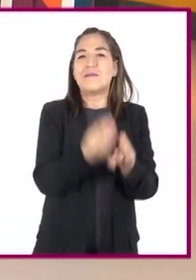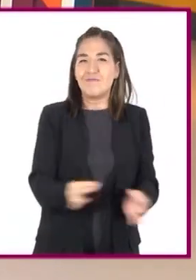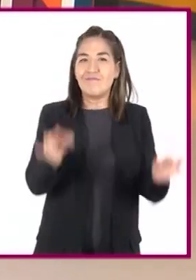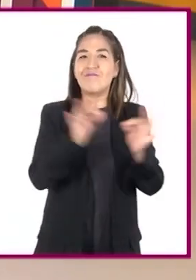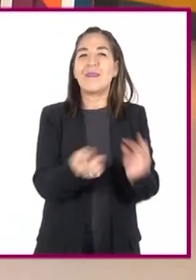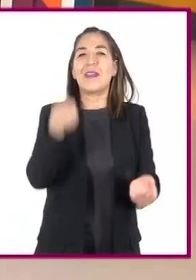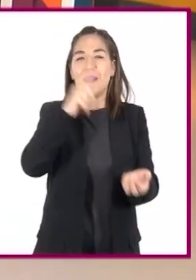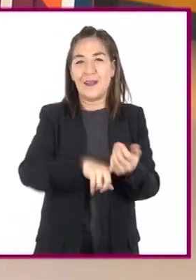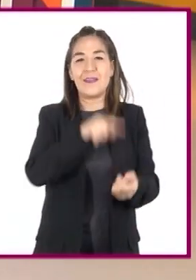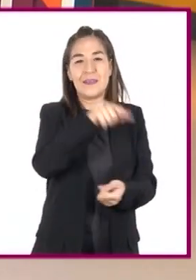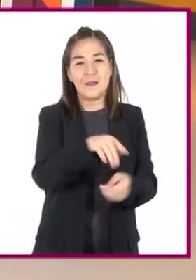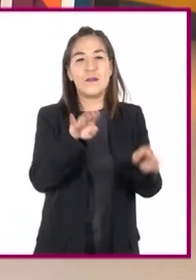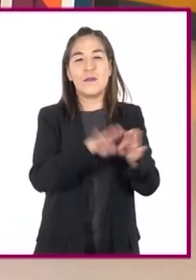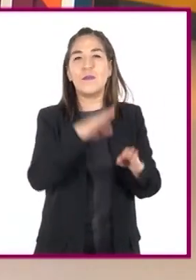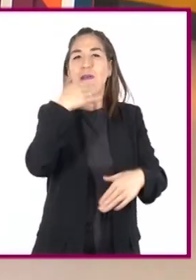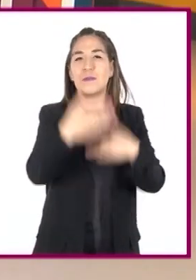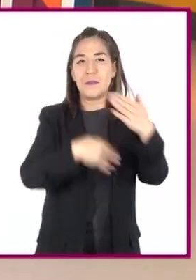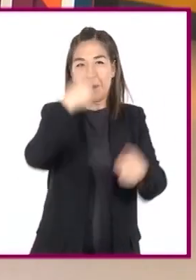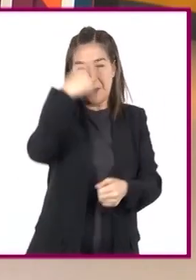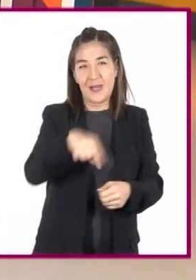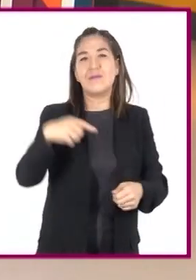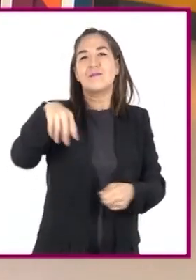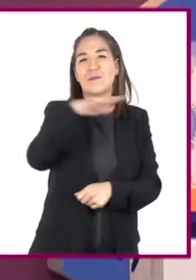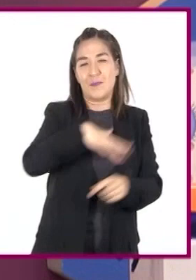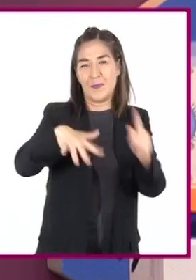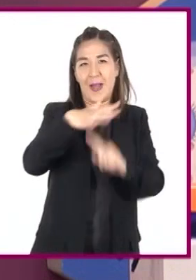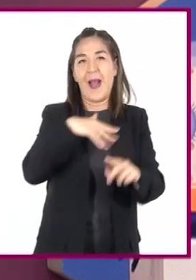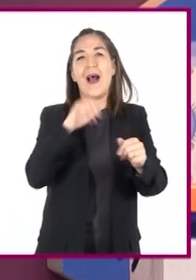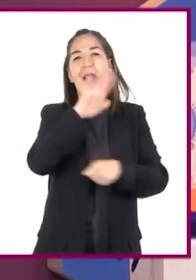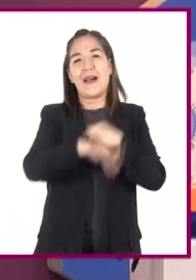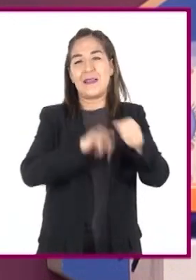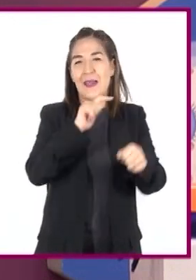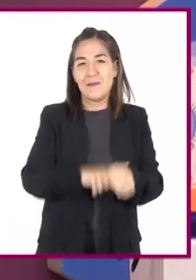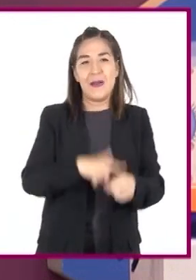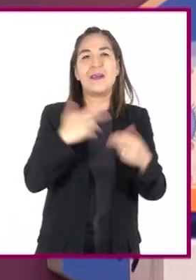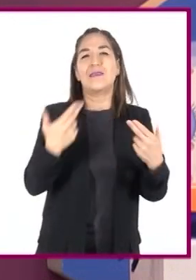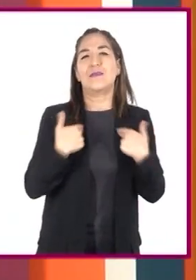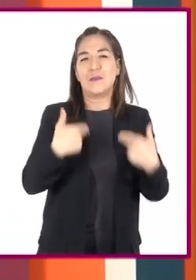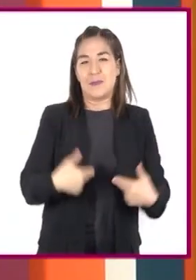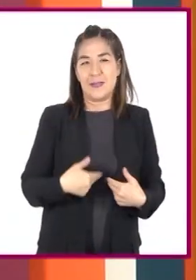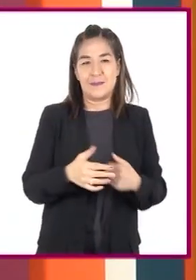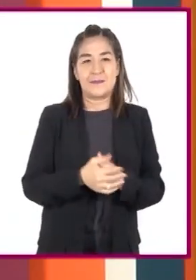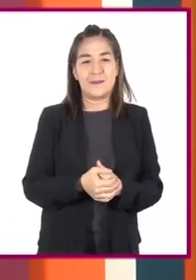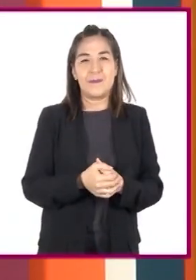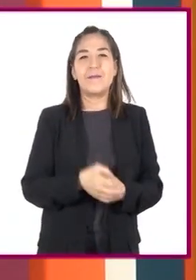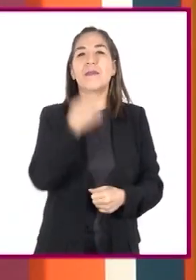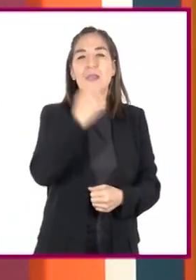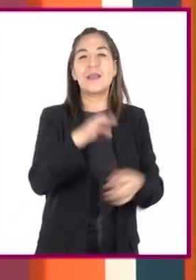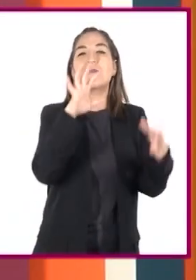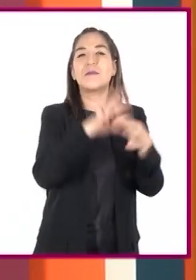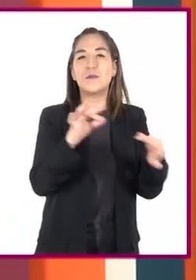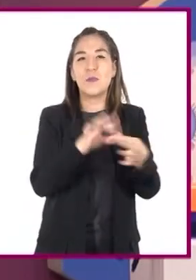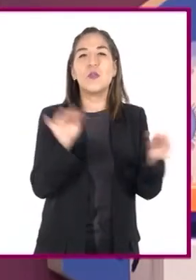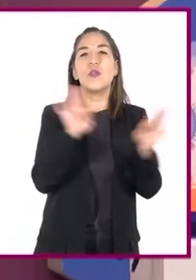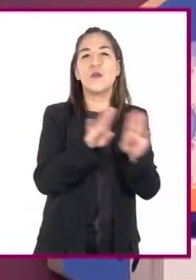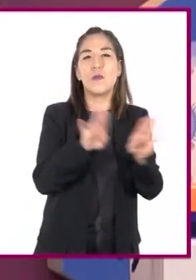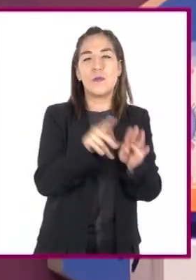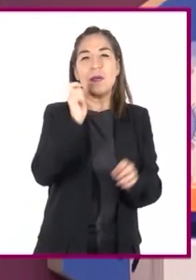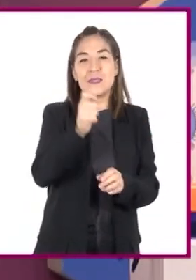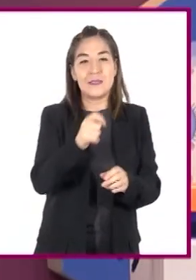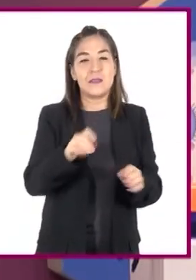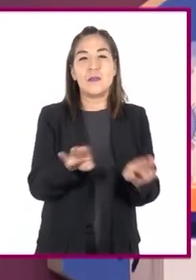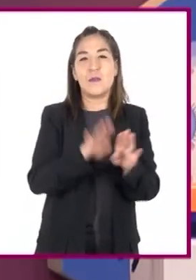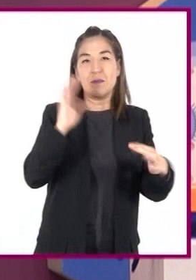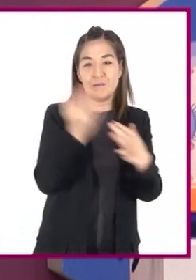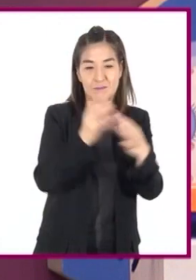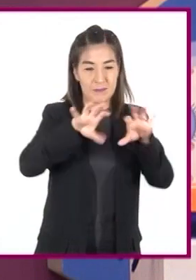que tiene este proceso para los seres vivos. Finalmente, recalcar que la importancia fundamental de la división